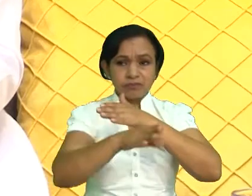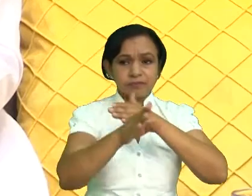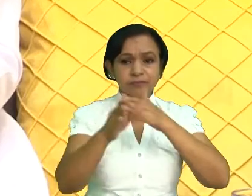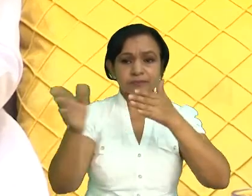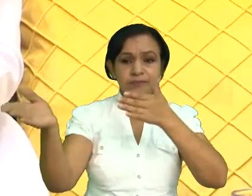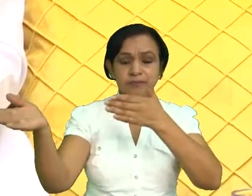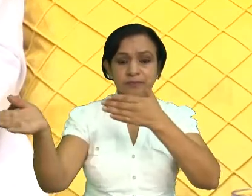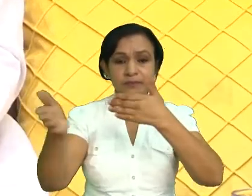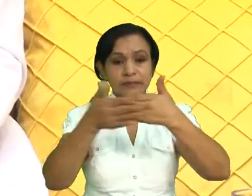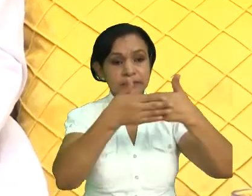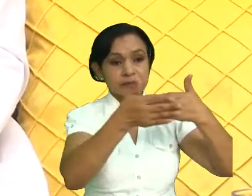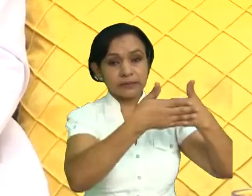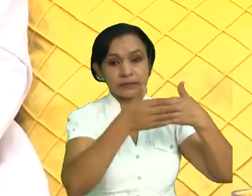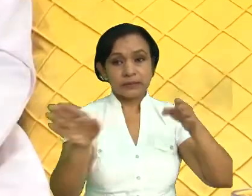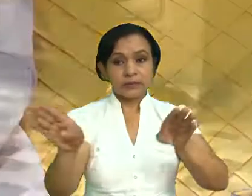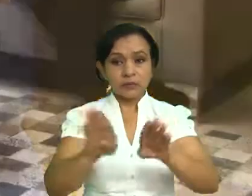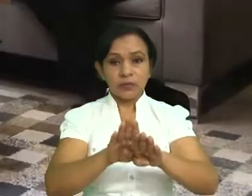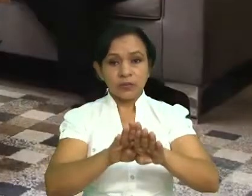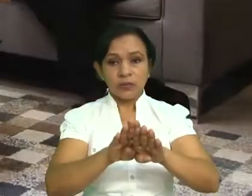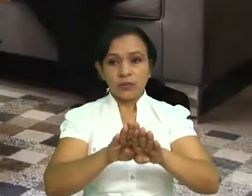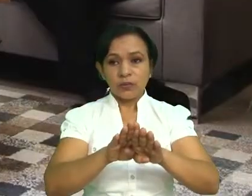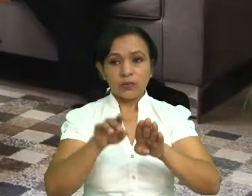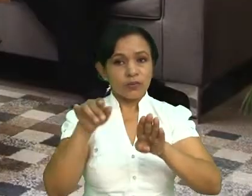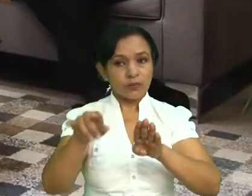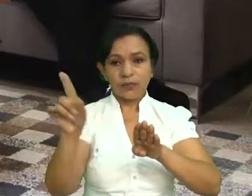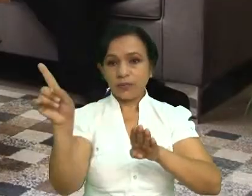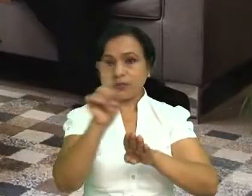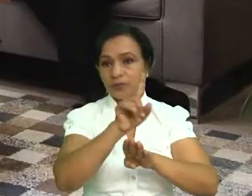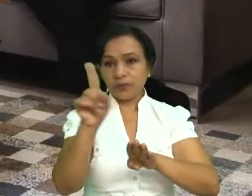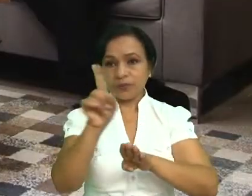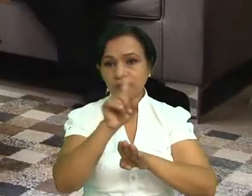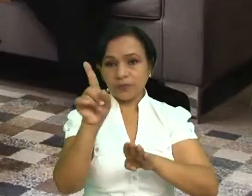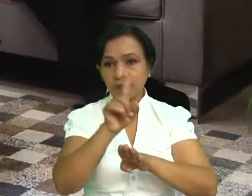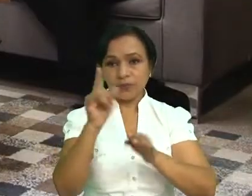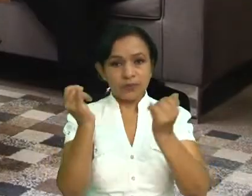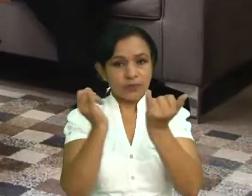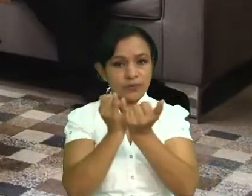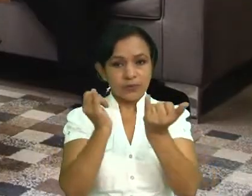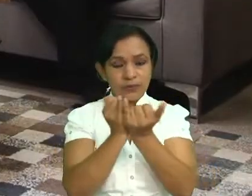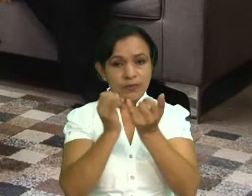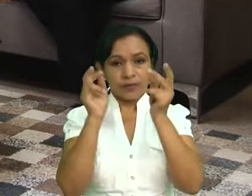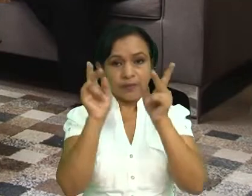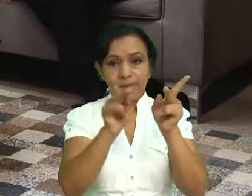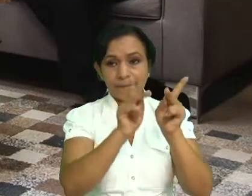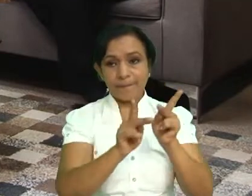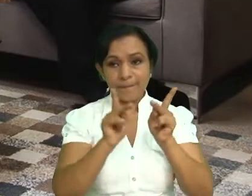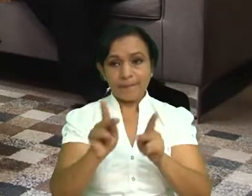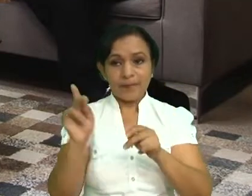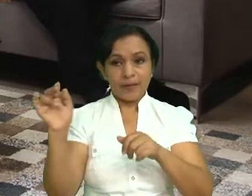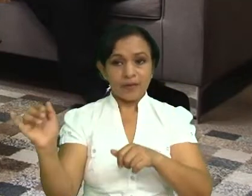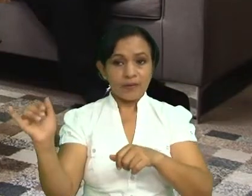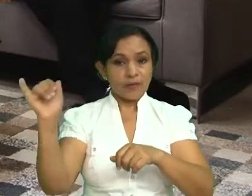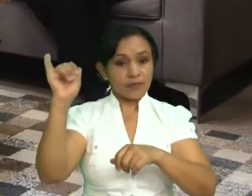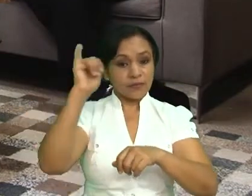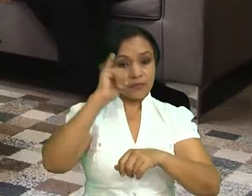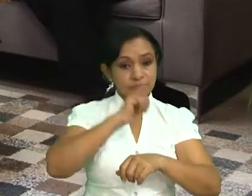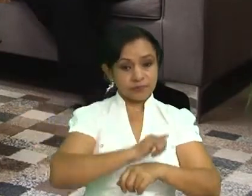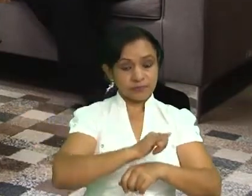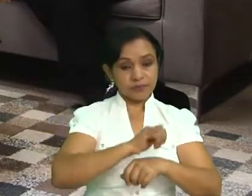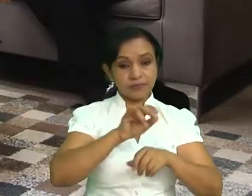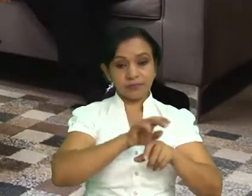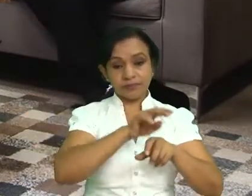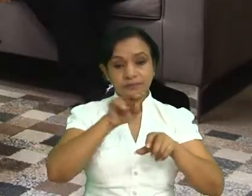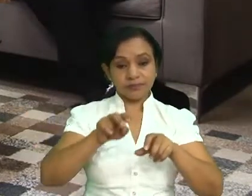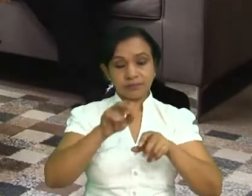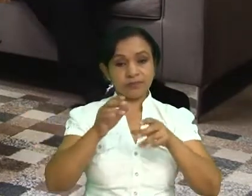cerrado fronteras, los aviones no llegan a aterrizar, suponete, a un país X, la gente tiene que venir y transportarse